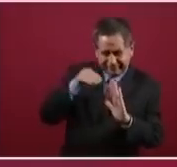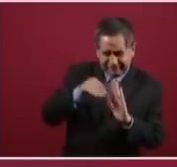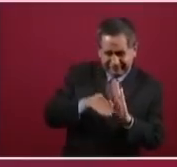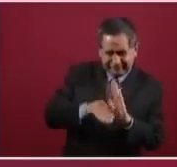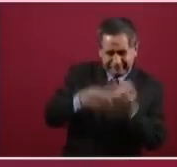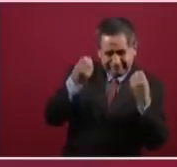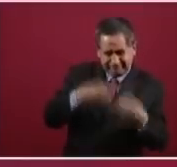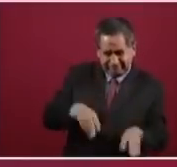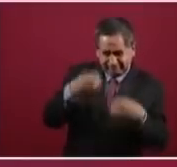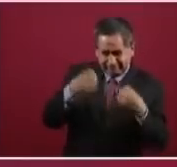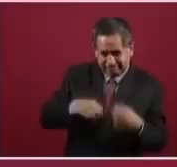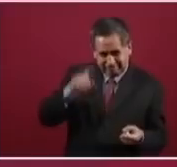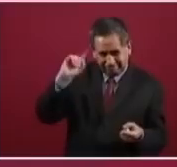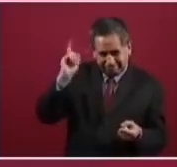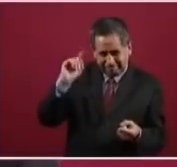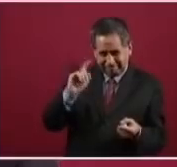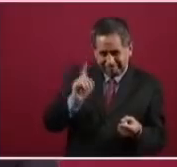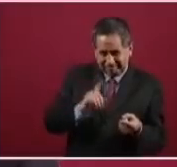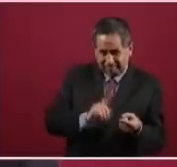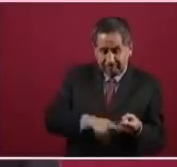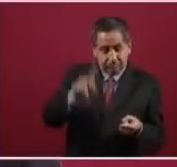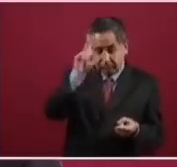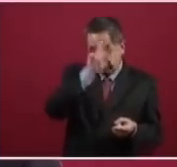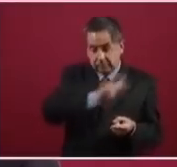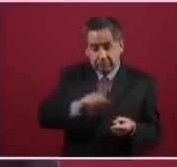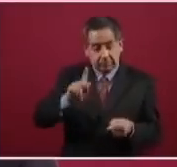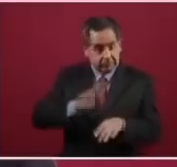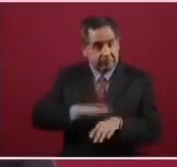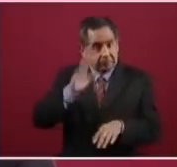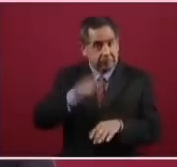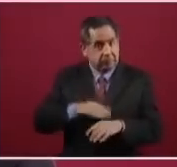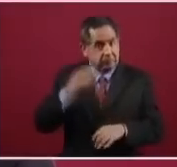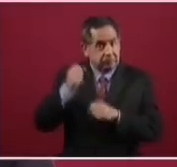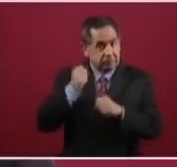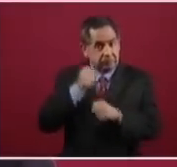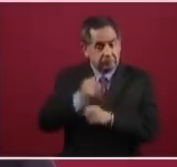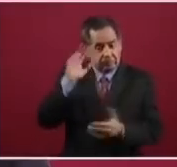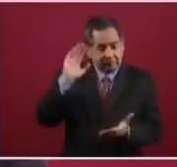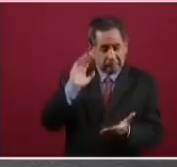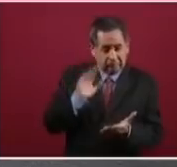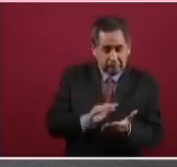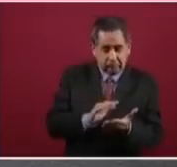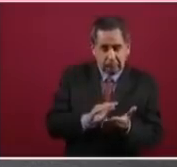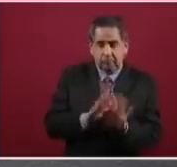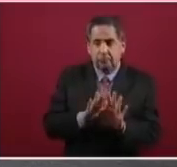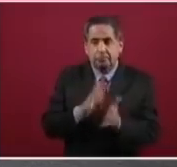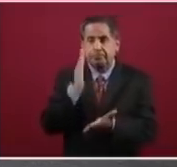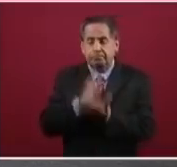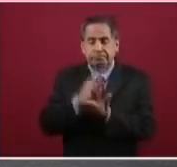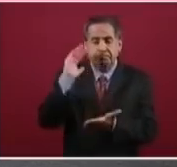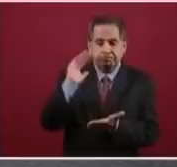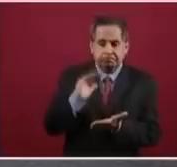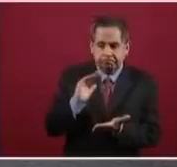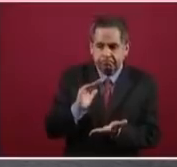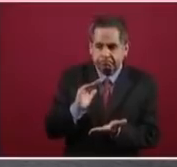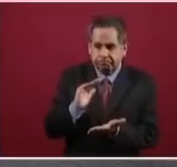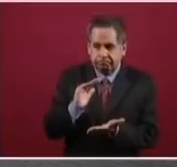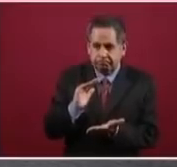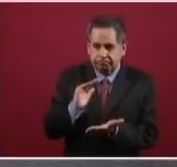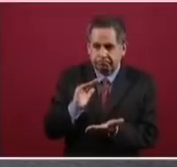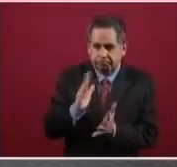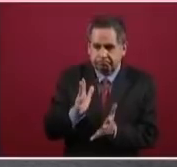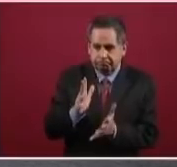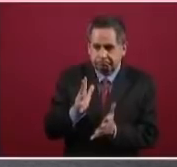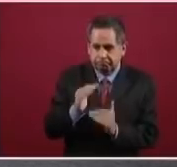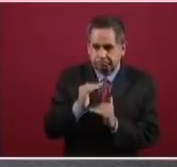y que se estaba acelerando a lo largo del 2018 eso primero ya se paró se estabilizó